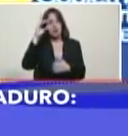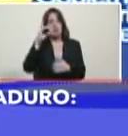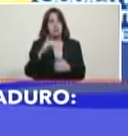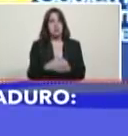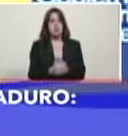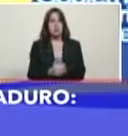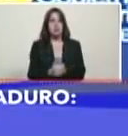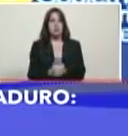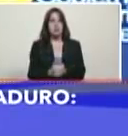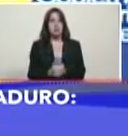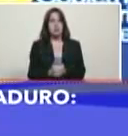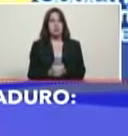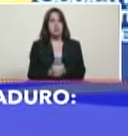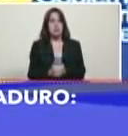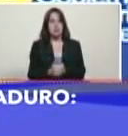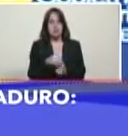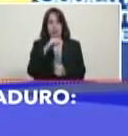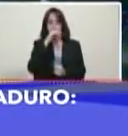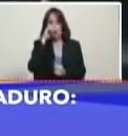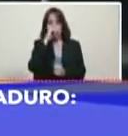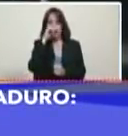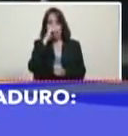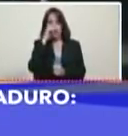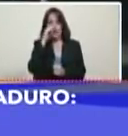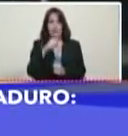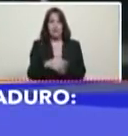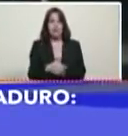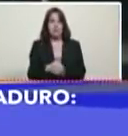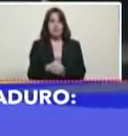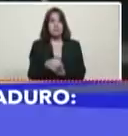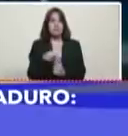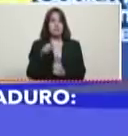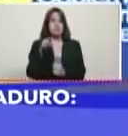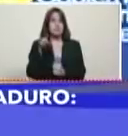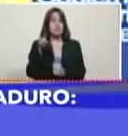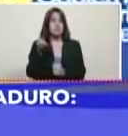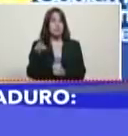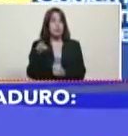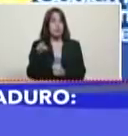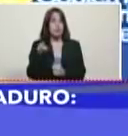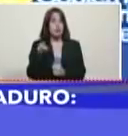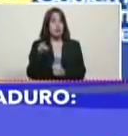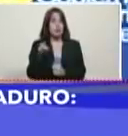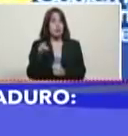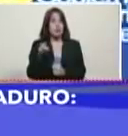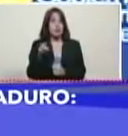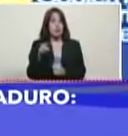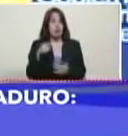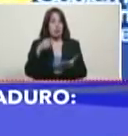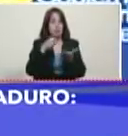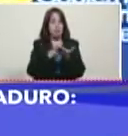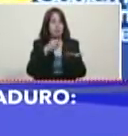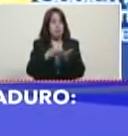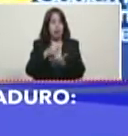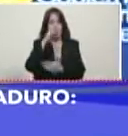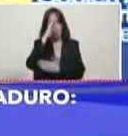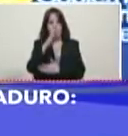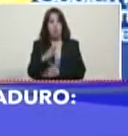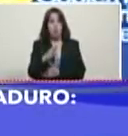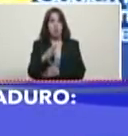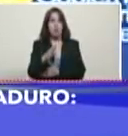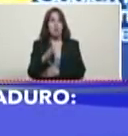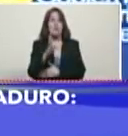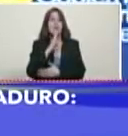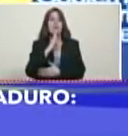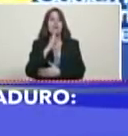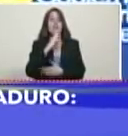Esto es muy importante, que es asignación prioritaria de recursos por parte de la